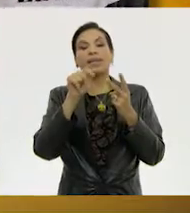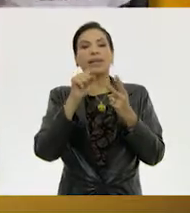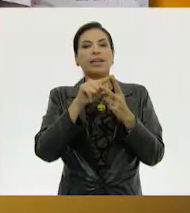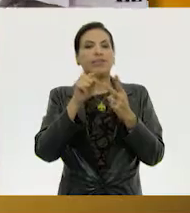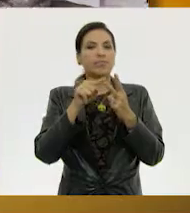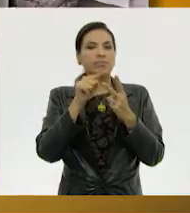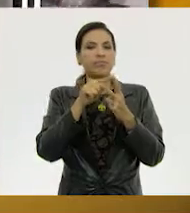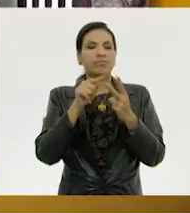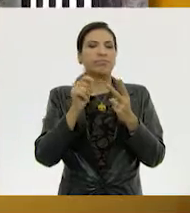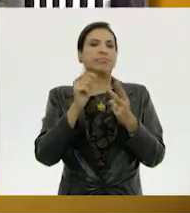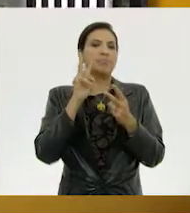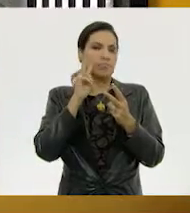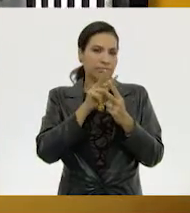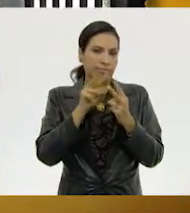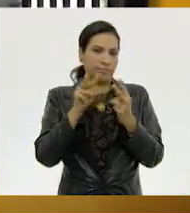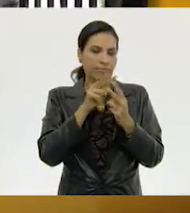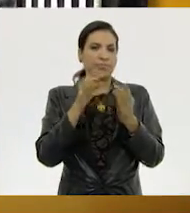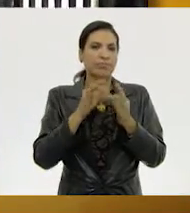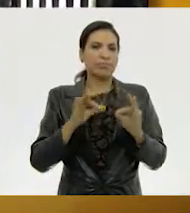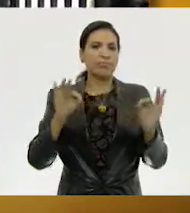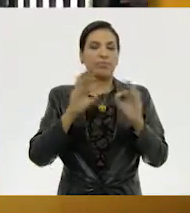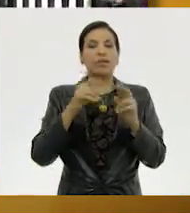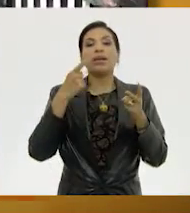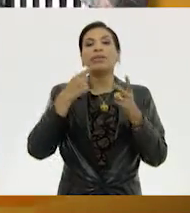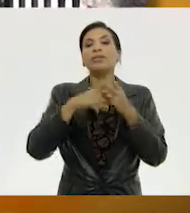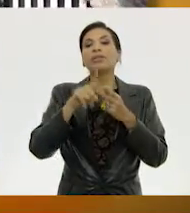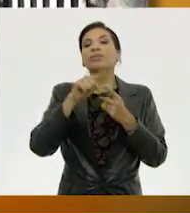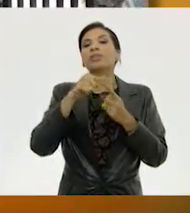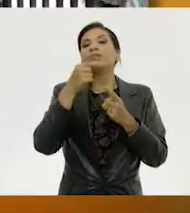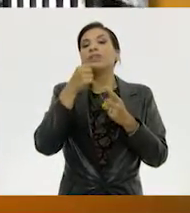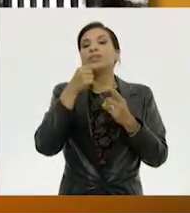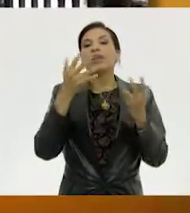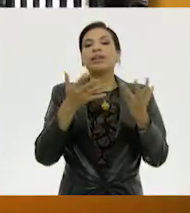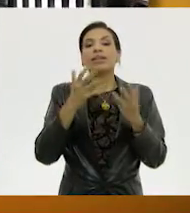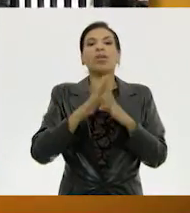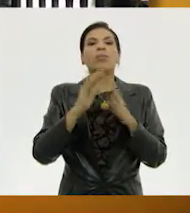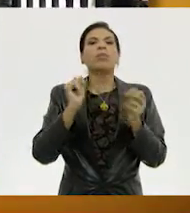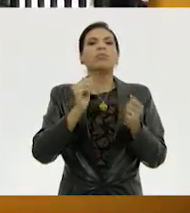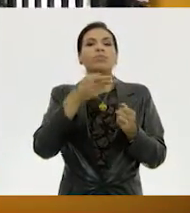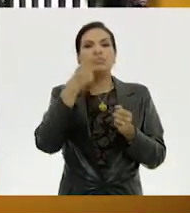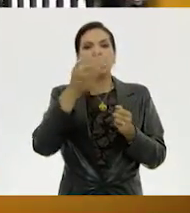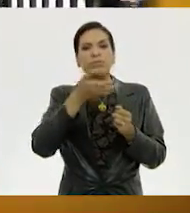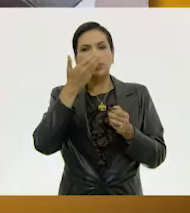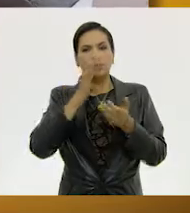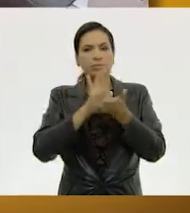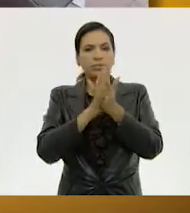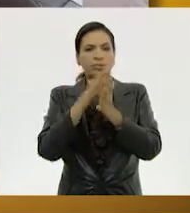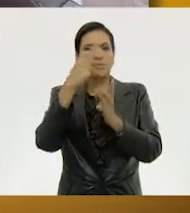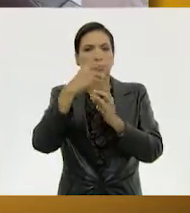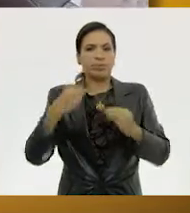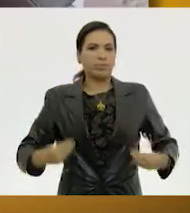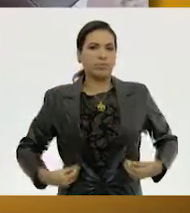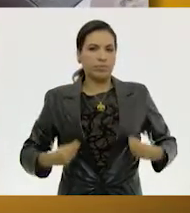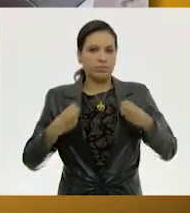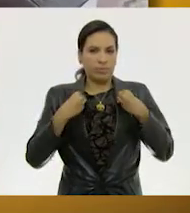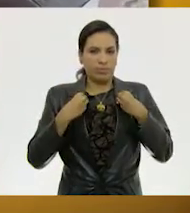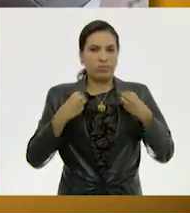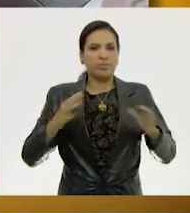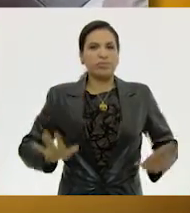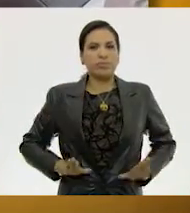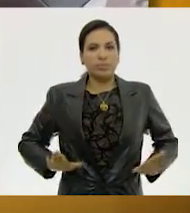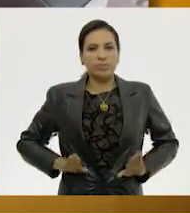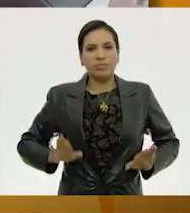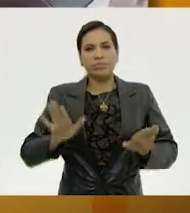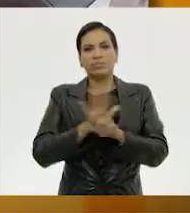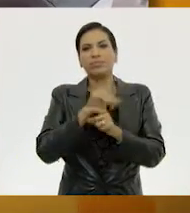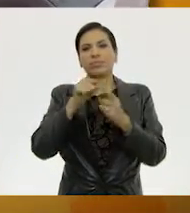rutina resulta algo muy importante. Al principio los niños necesitan construir un ritmo que es propio de cada niño. Luego, cuando se